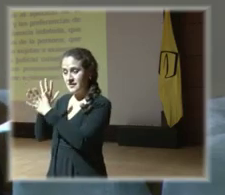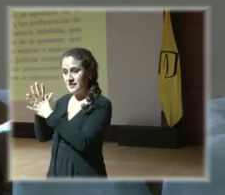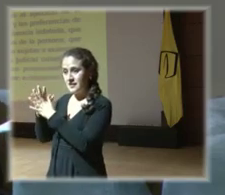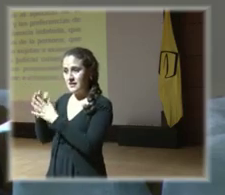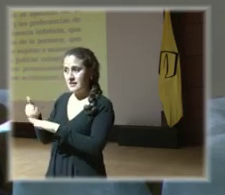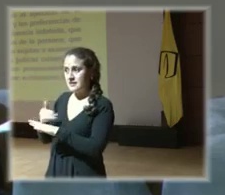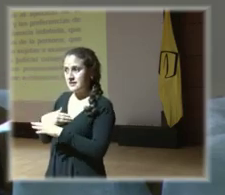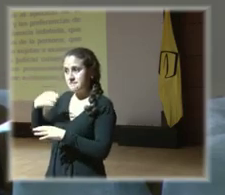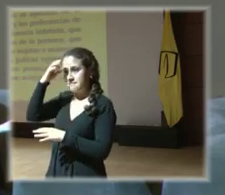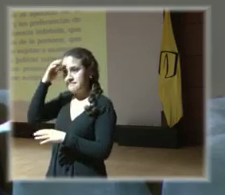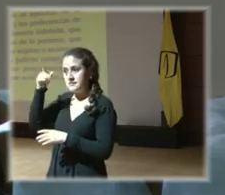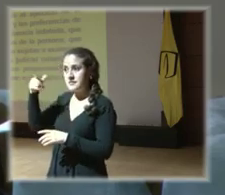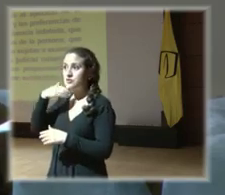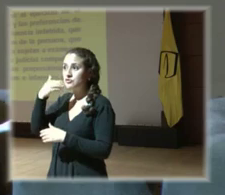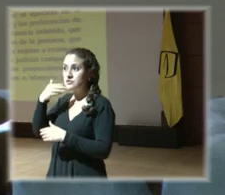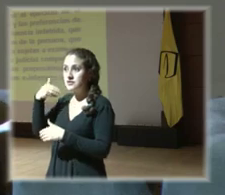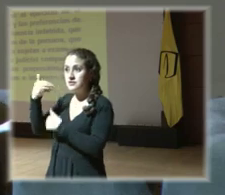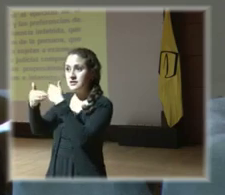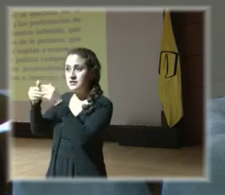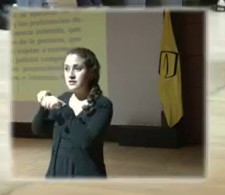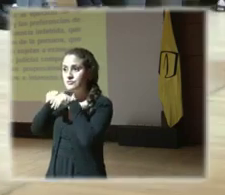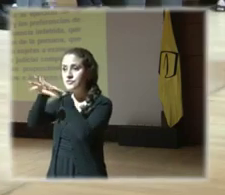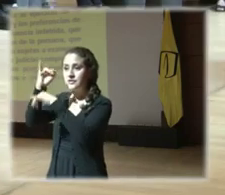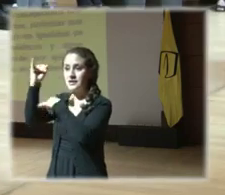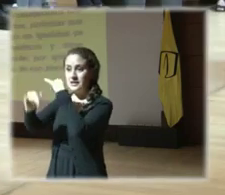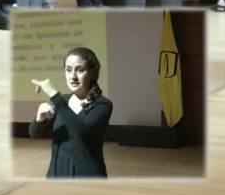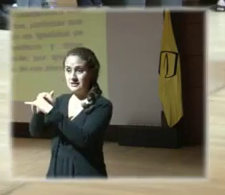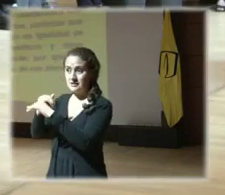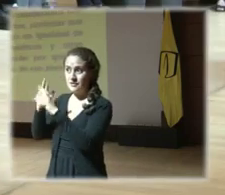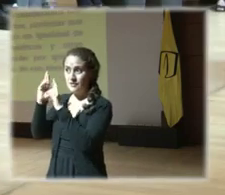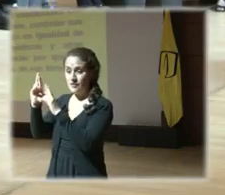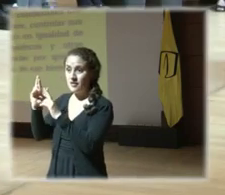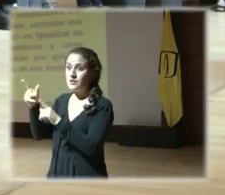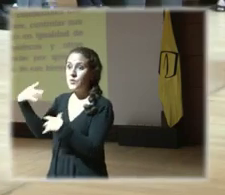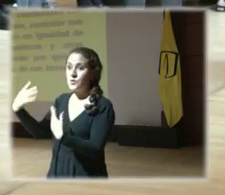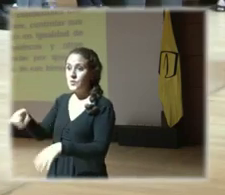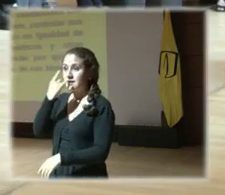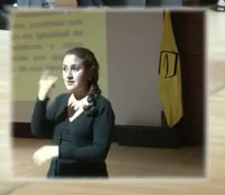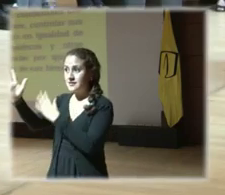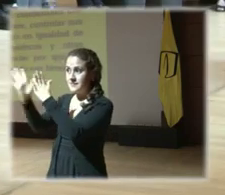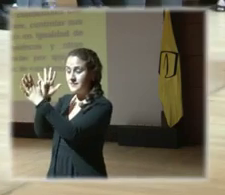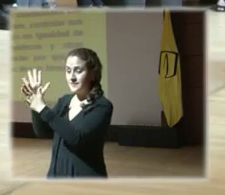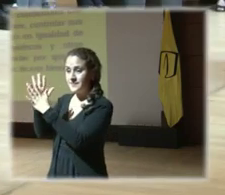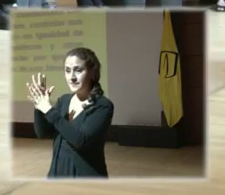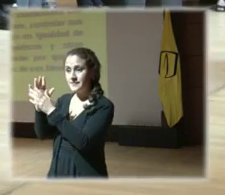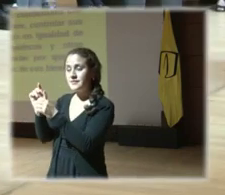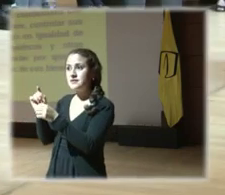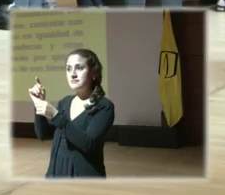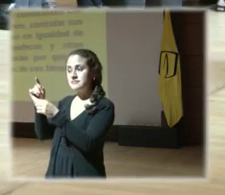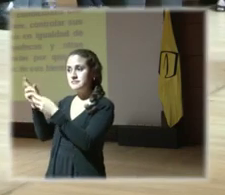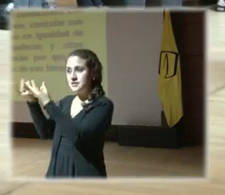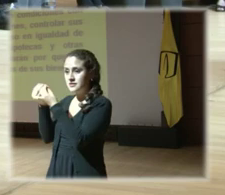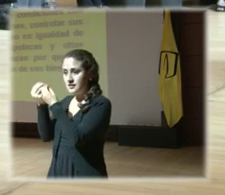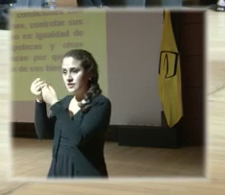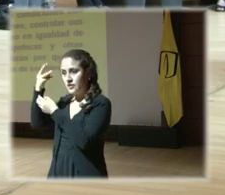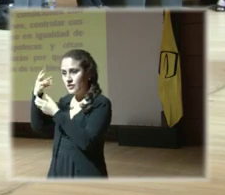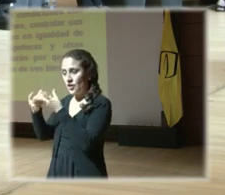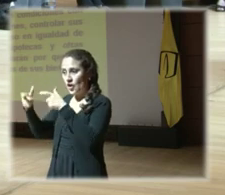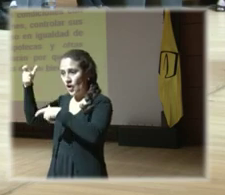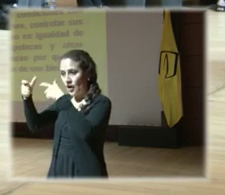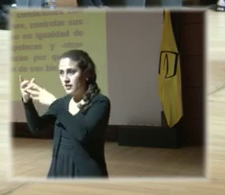sepa, si ese caso se va a llevar a una instancia internacional, porque es un caso muy interesante para ser llevado bien ante el comité o ante la